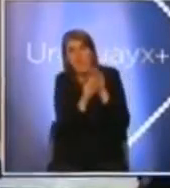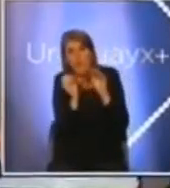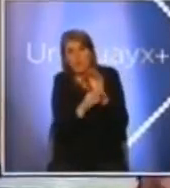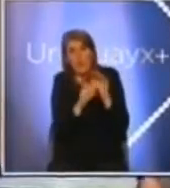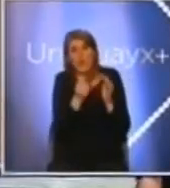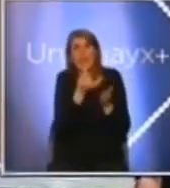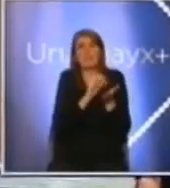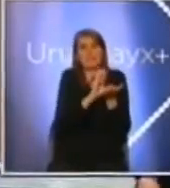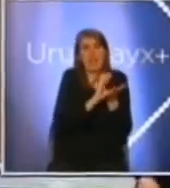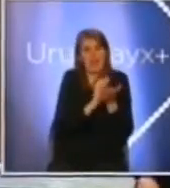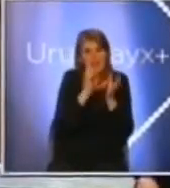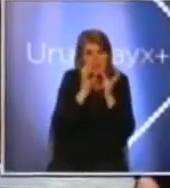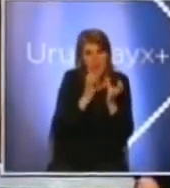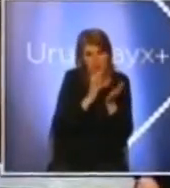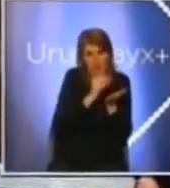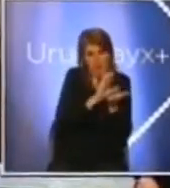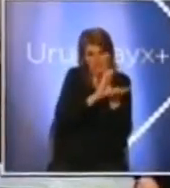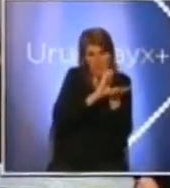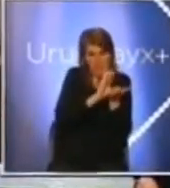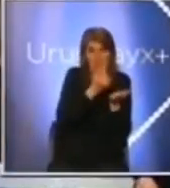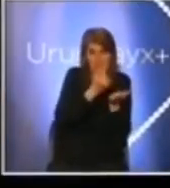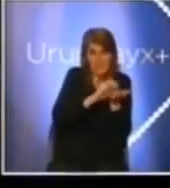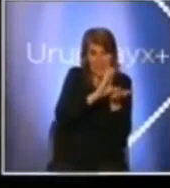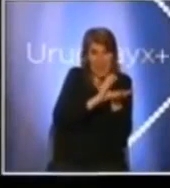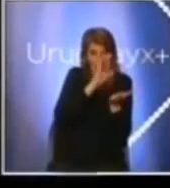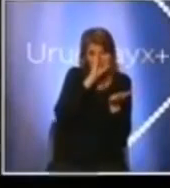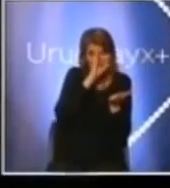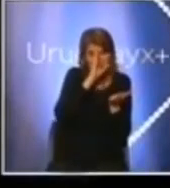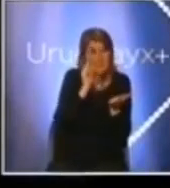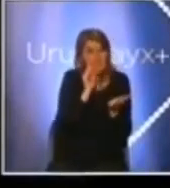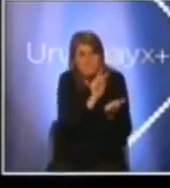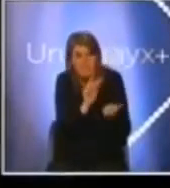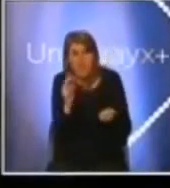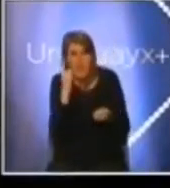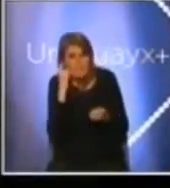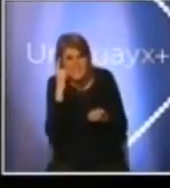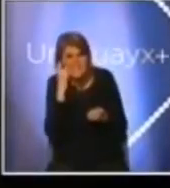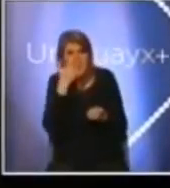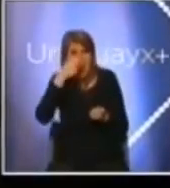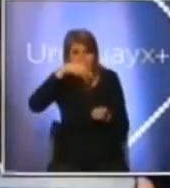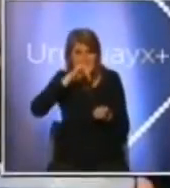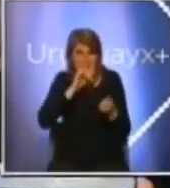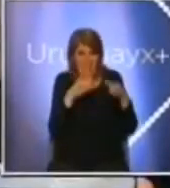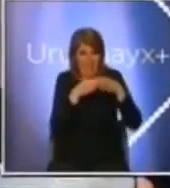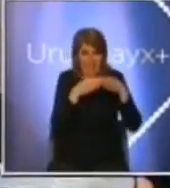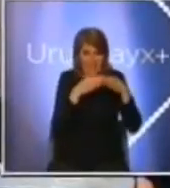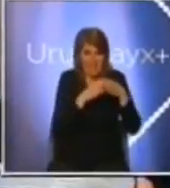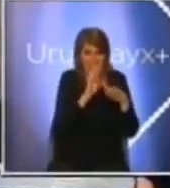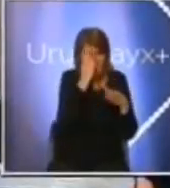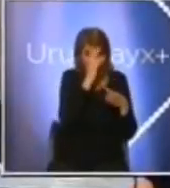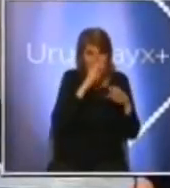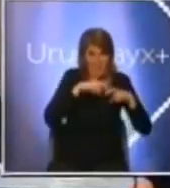riesgo, ajustando y aprendiendo de la experiencia que hay entre el BROU y la ANI, que deriva en apoyos para